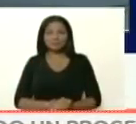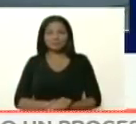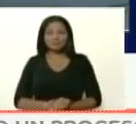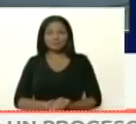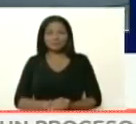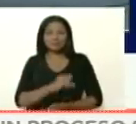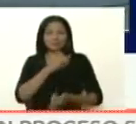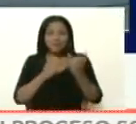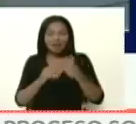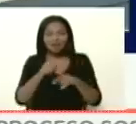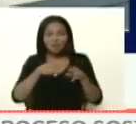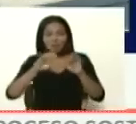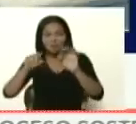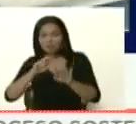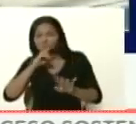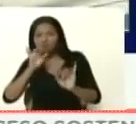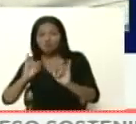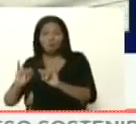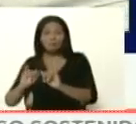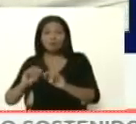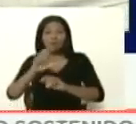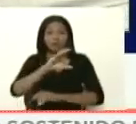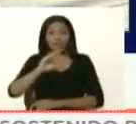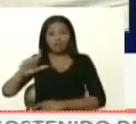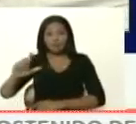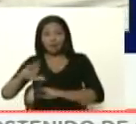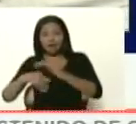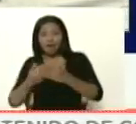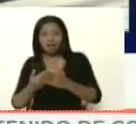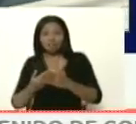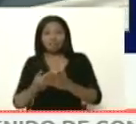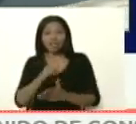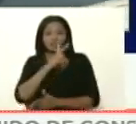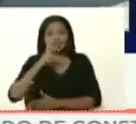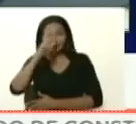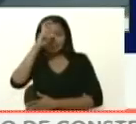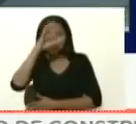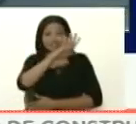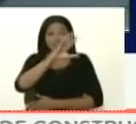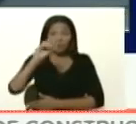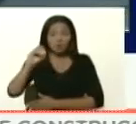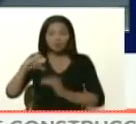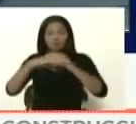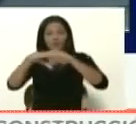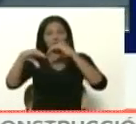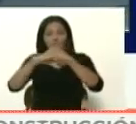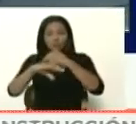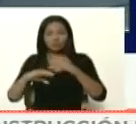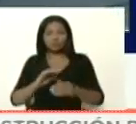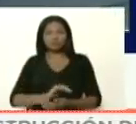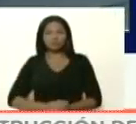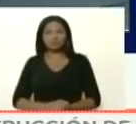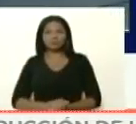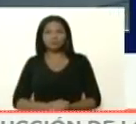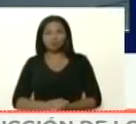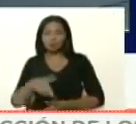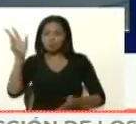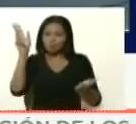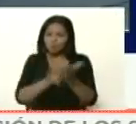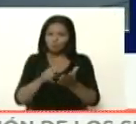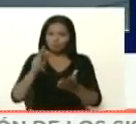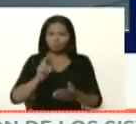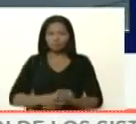La Zorra, de Catianamar hasta Carayaca. 50 nuevas unidades de autobús.